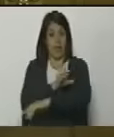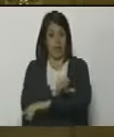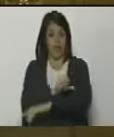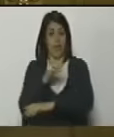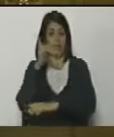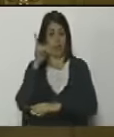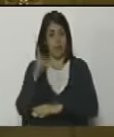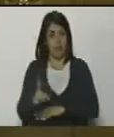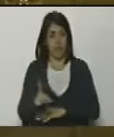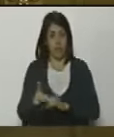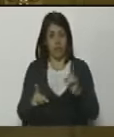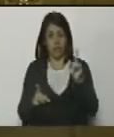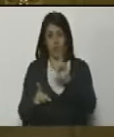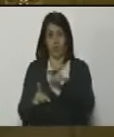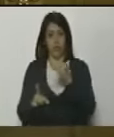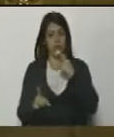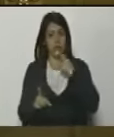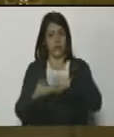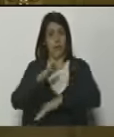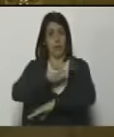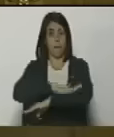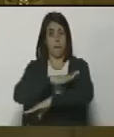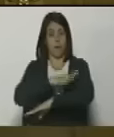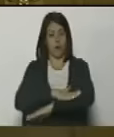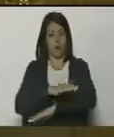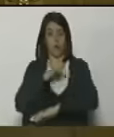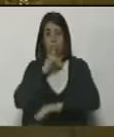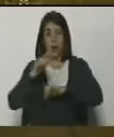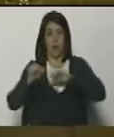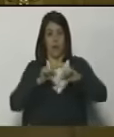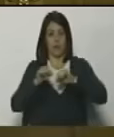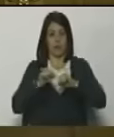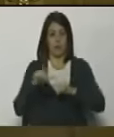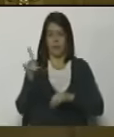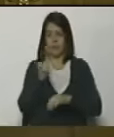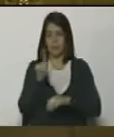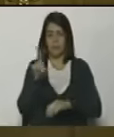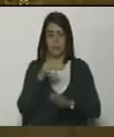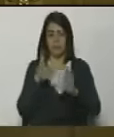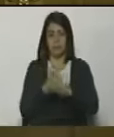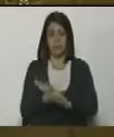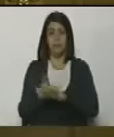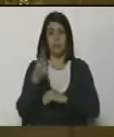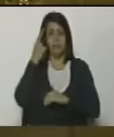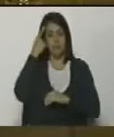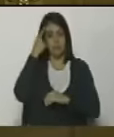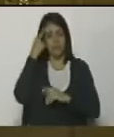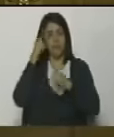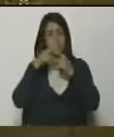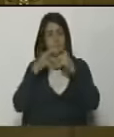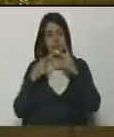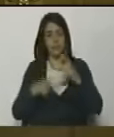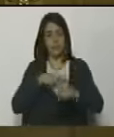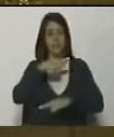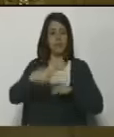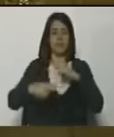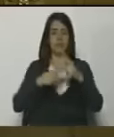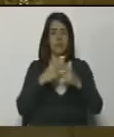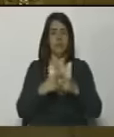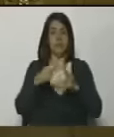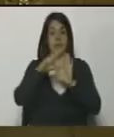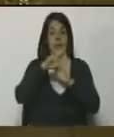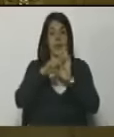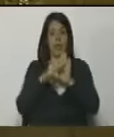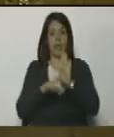deber no se sopesan buenas y malas acciones, sino que se tiene en cuenta un conjunto universal de